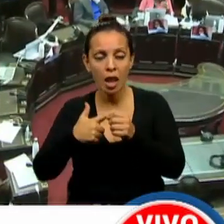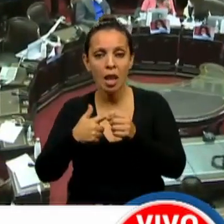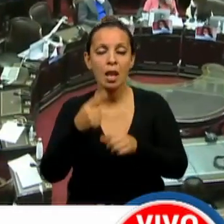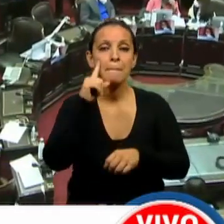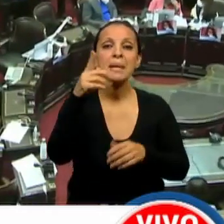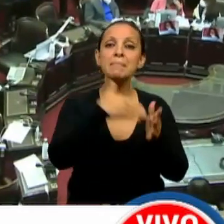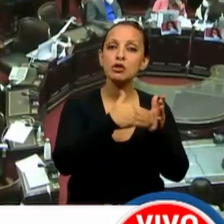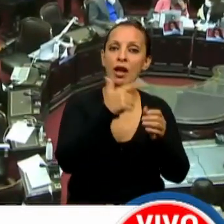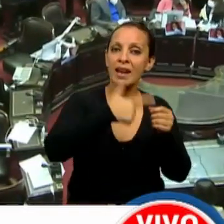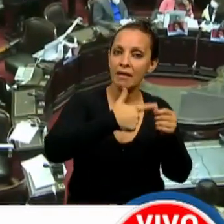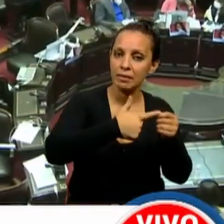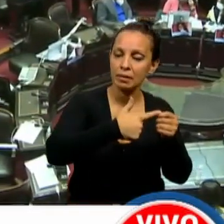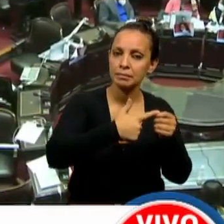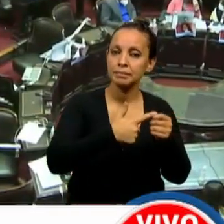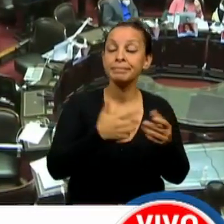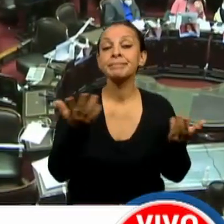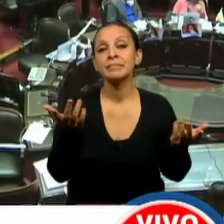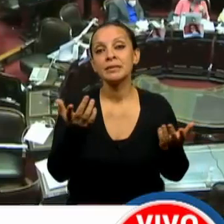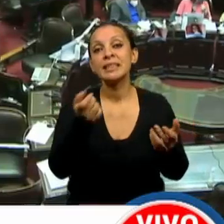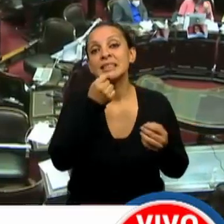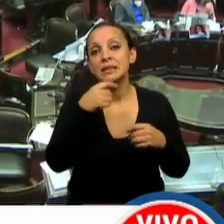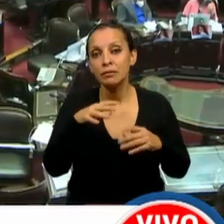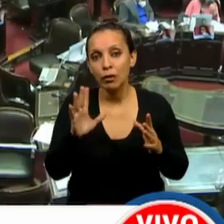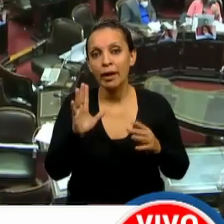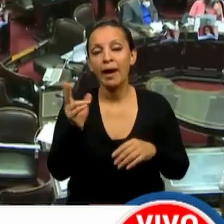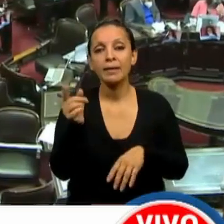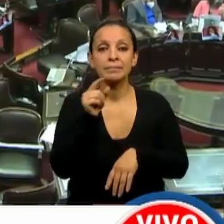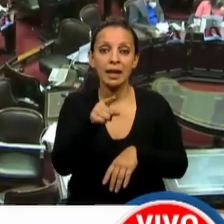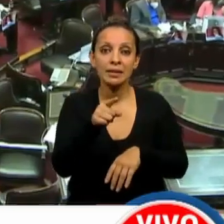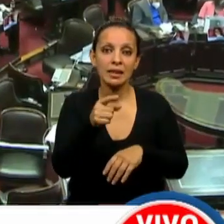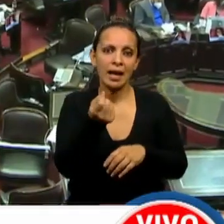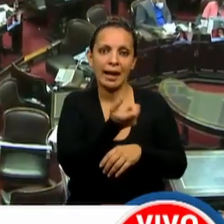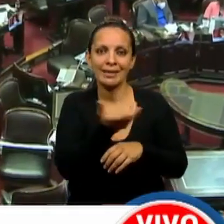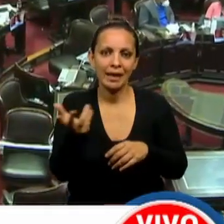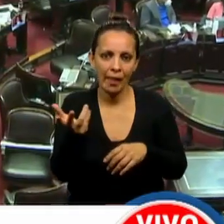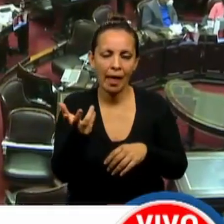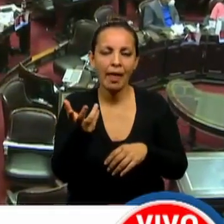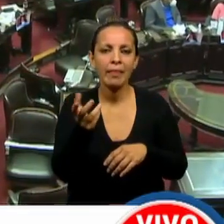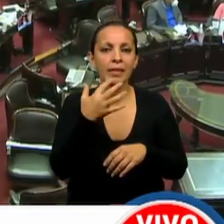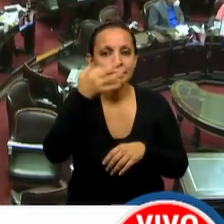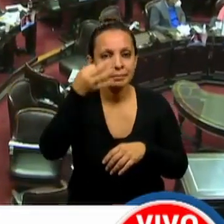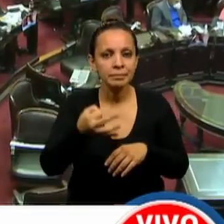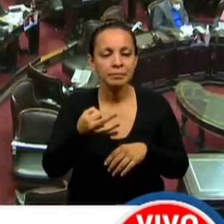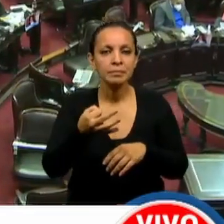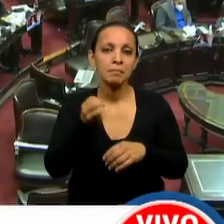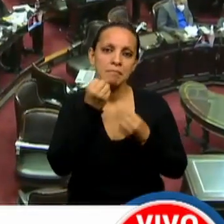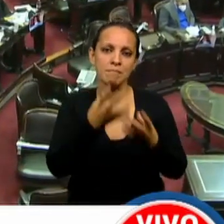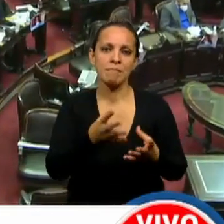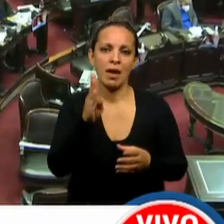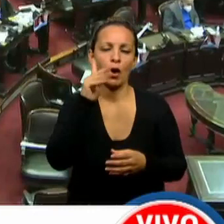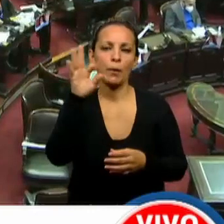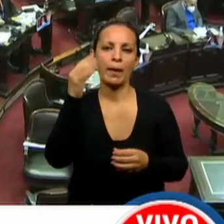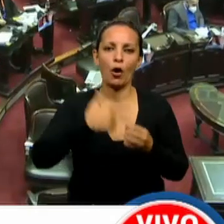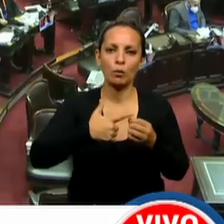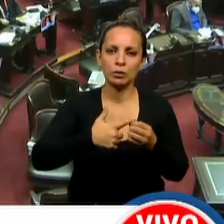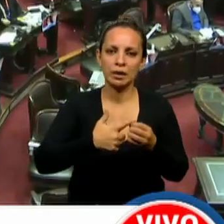nafta. Qué bueno habría sido que esos volúmenes hubiesen sido cubiertos con biocombustibles. Tal